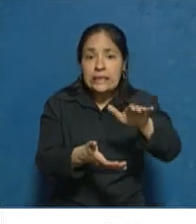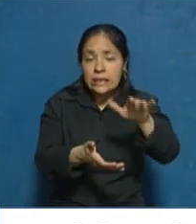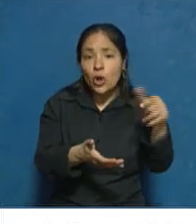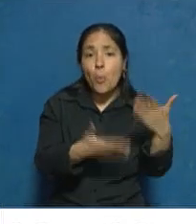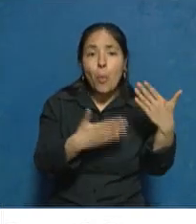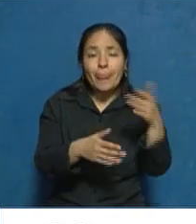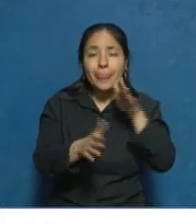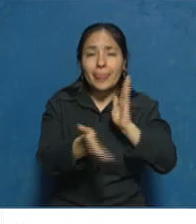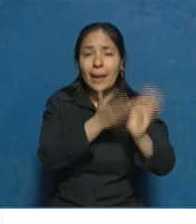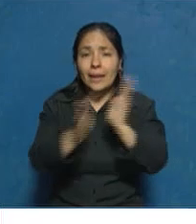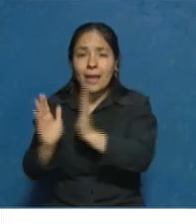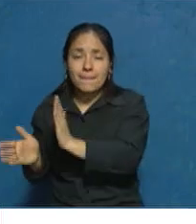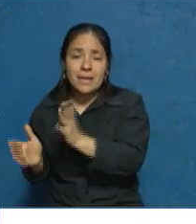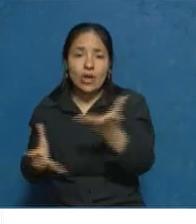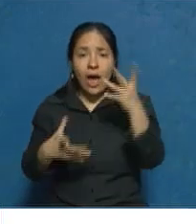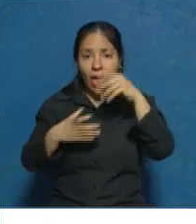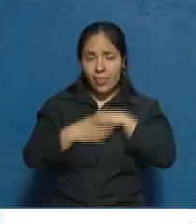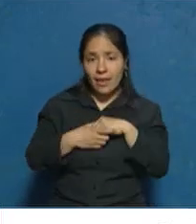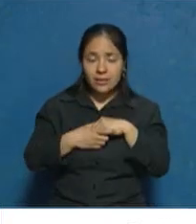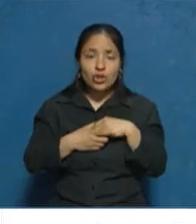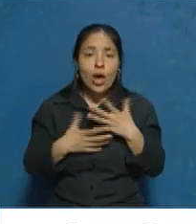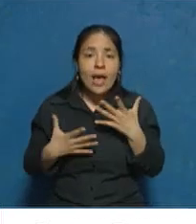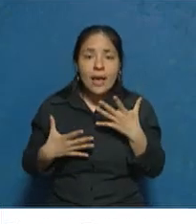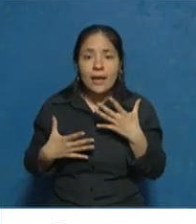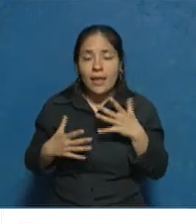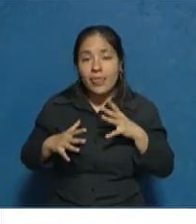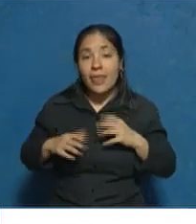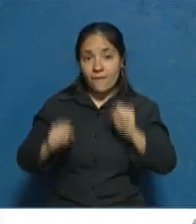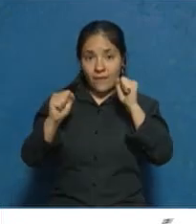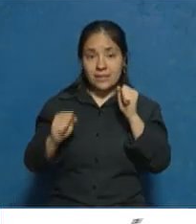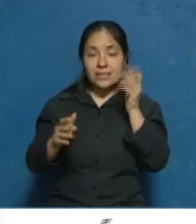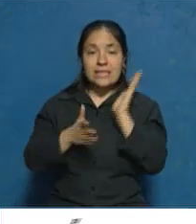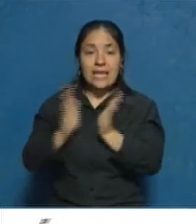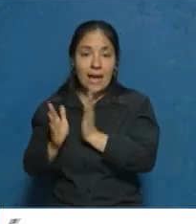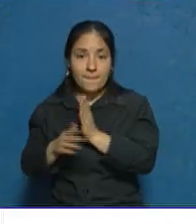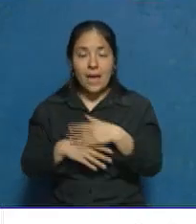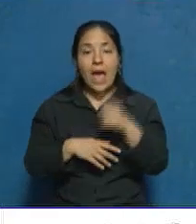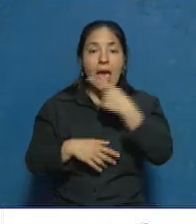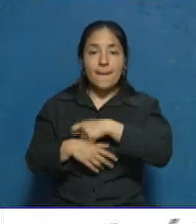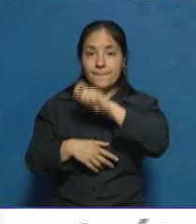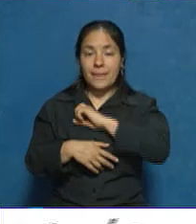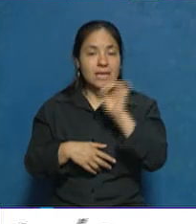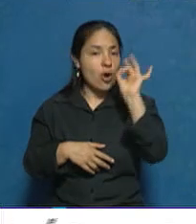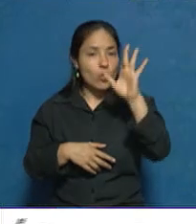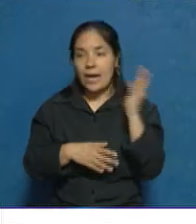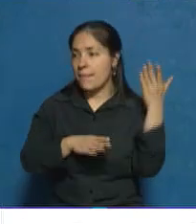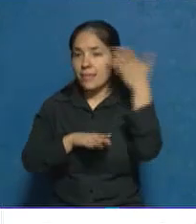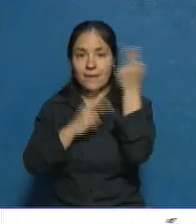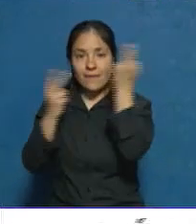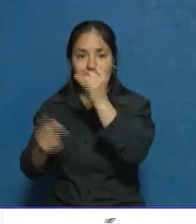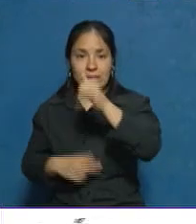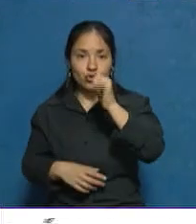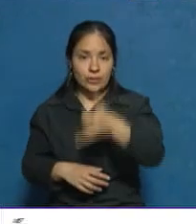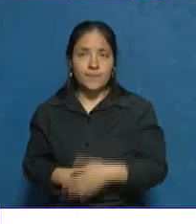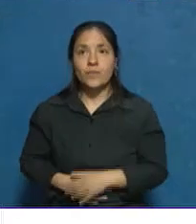un tratamiento de inmunoterapia que solamente se hace en España. Roxy Lopresti nos da las novedades. Roxy, ¿cómo te va? Hola Dani, ¿qué tal? Bueno,